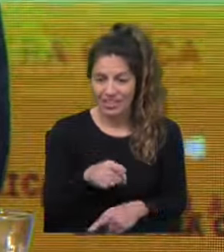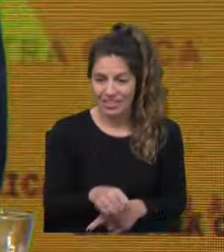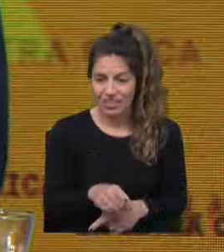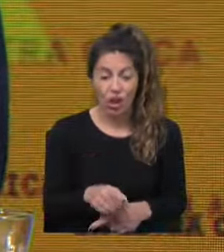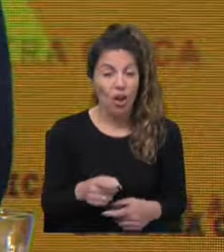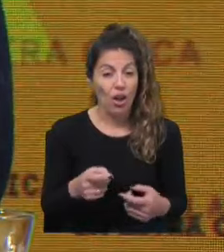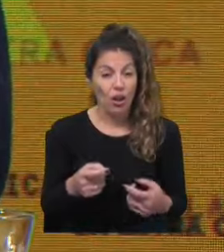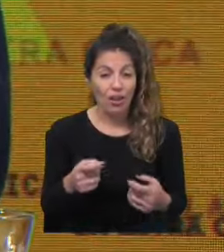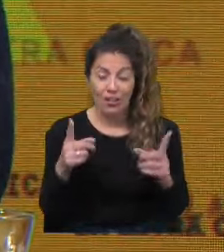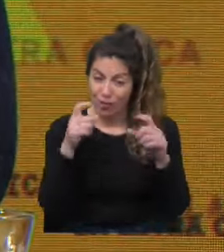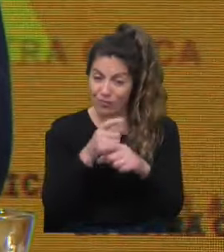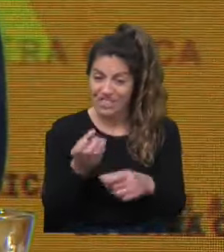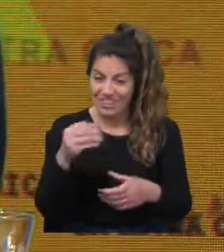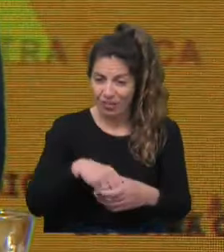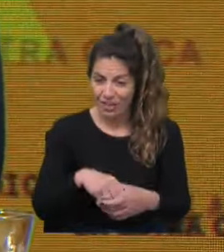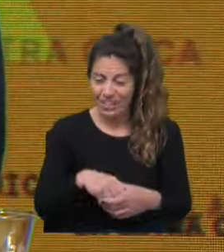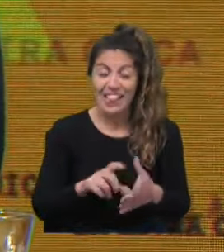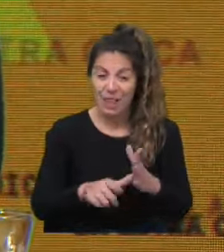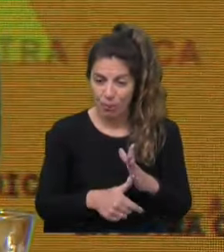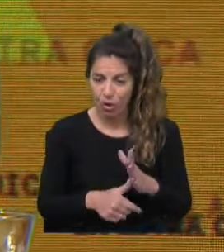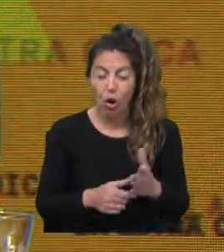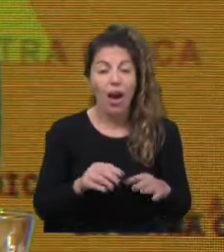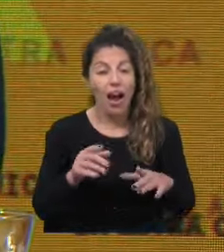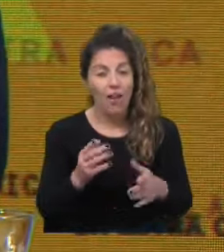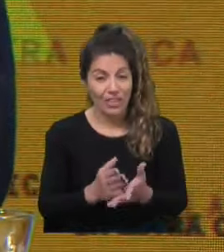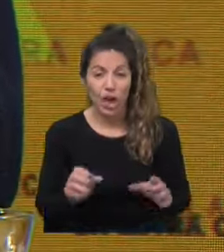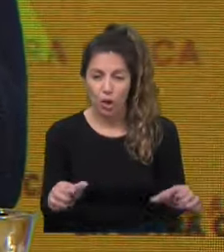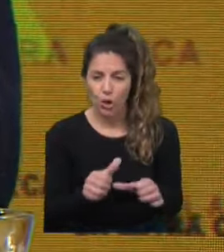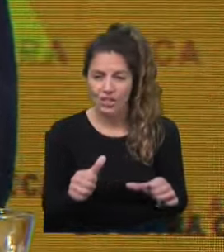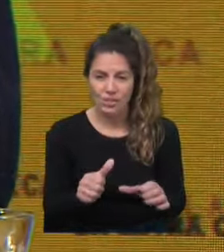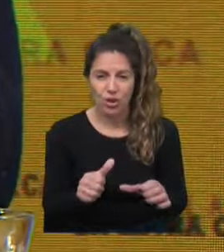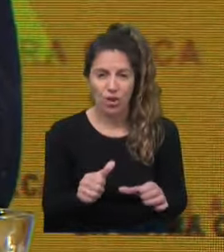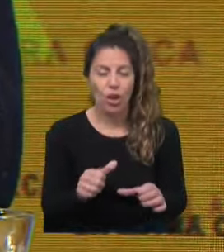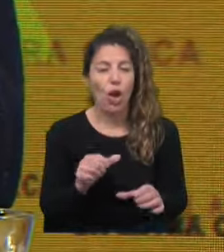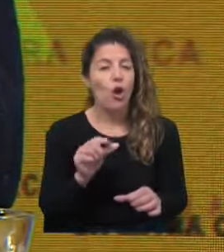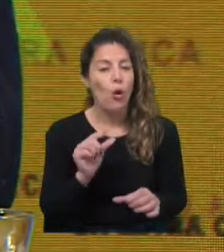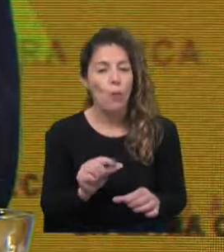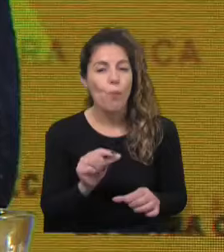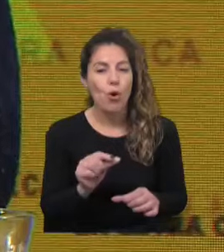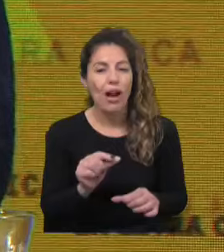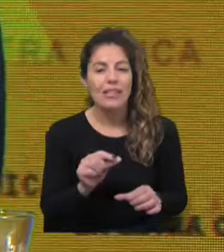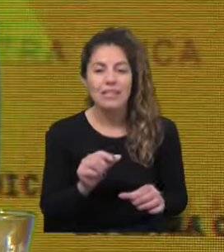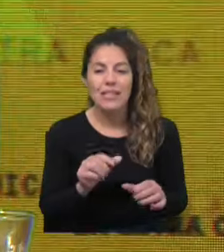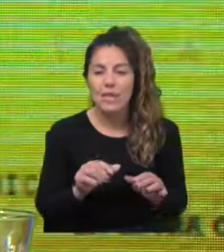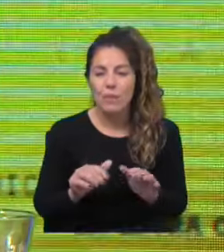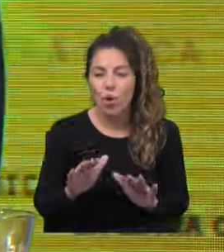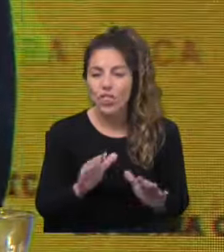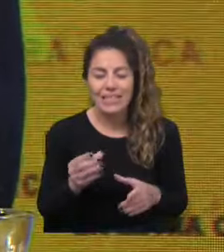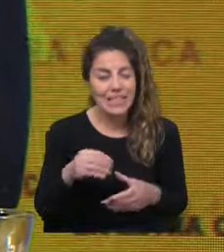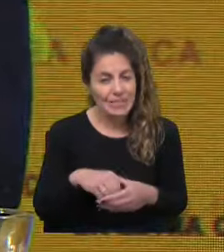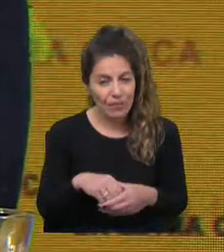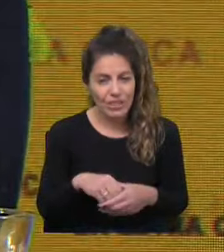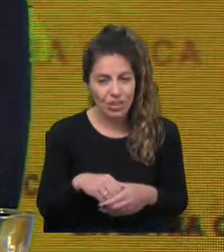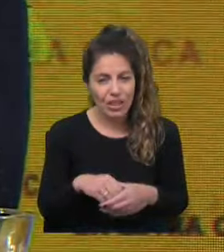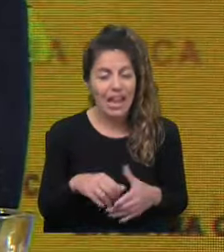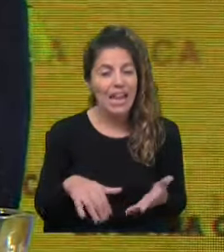costó intervenir, en el sentido de que demoró, pero al final lo hizo. Y con muy pocas y modestas intervenciones,